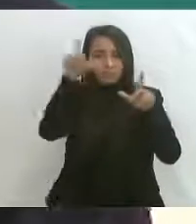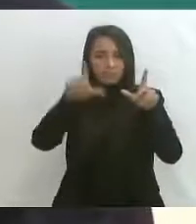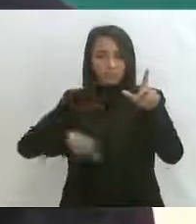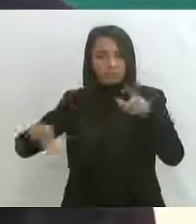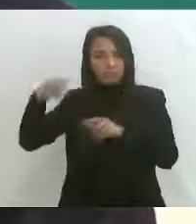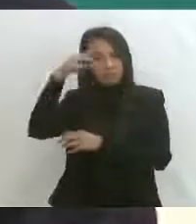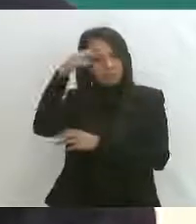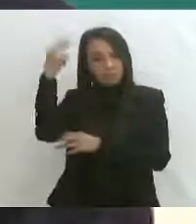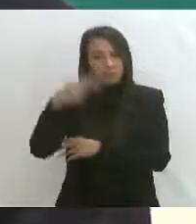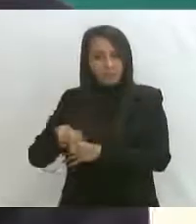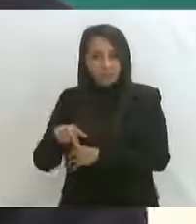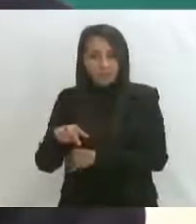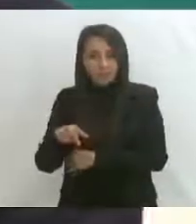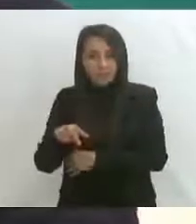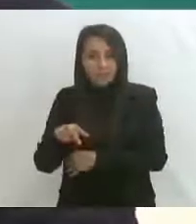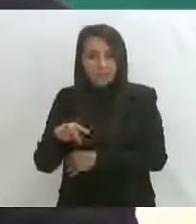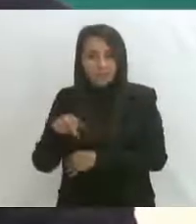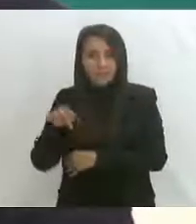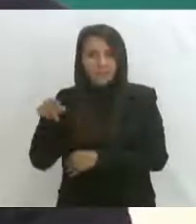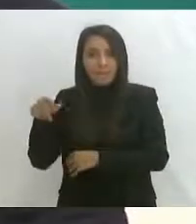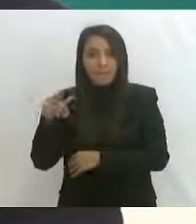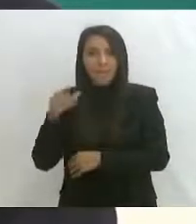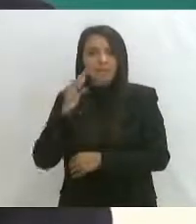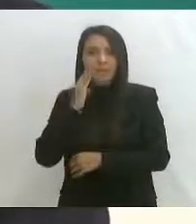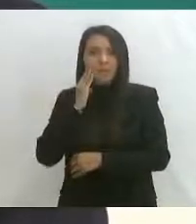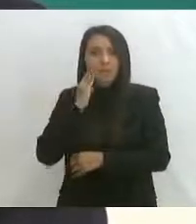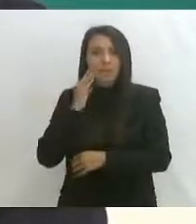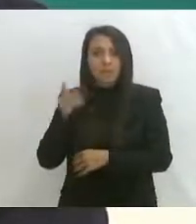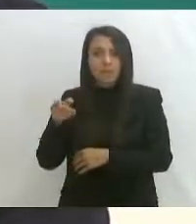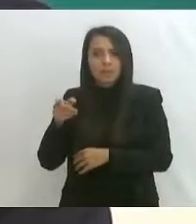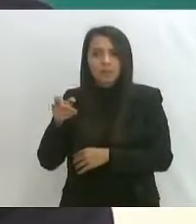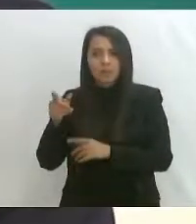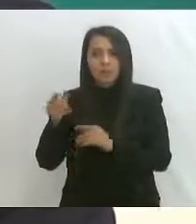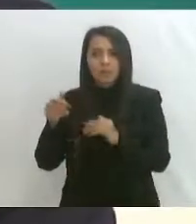desplazó Manzanillo al puerto de Veracruz.